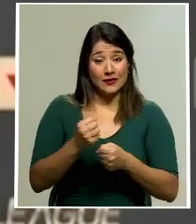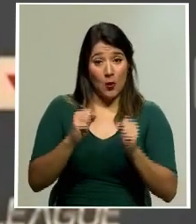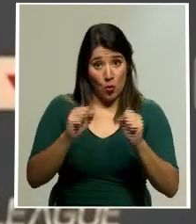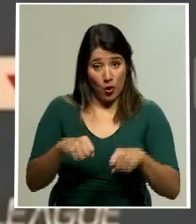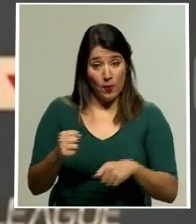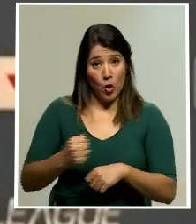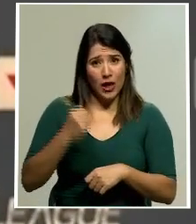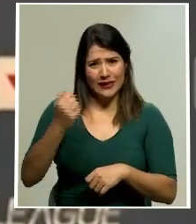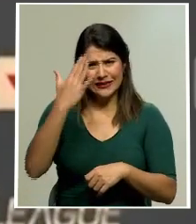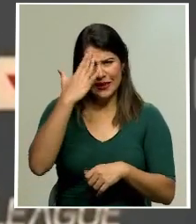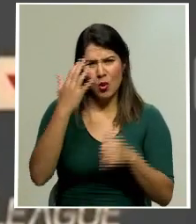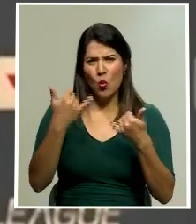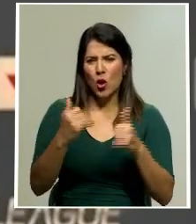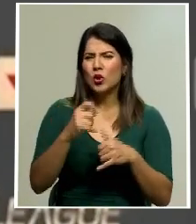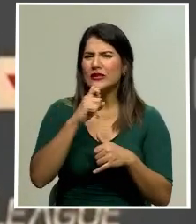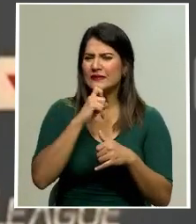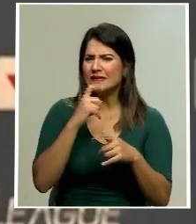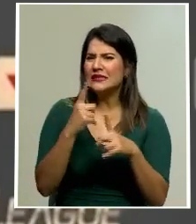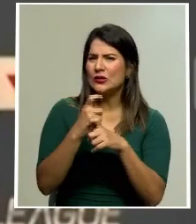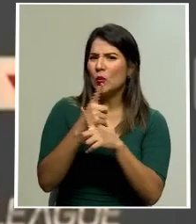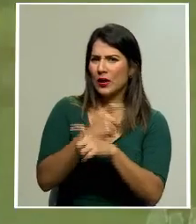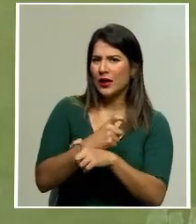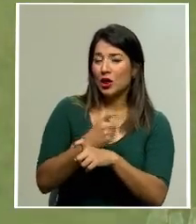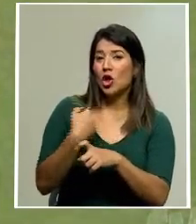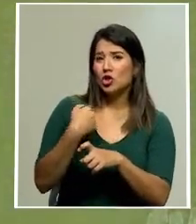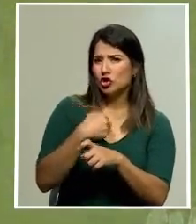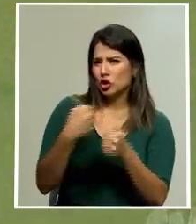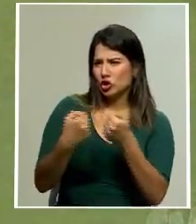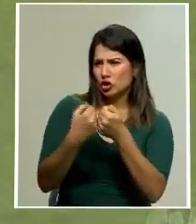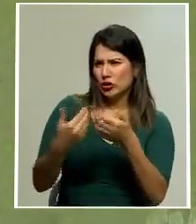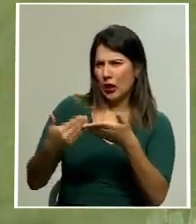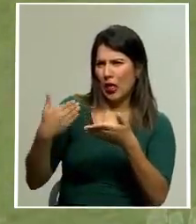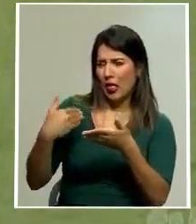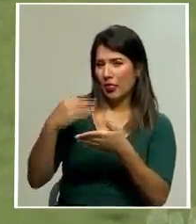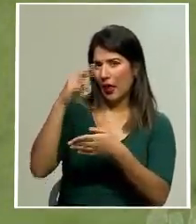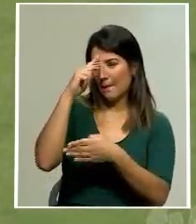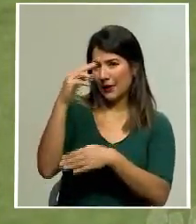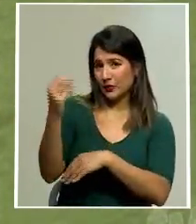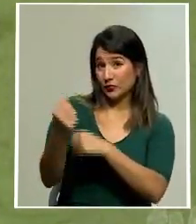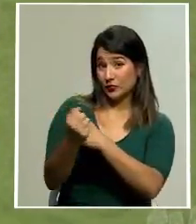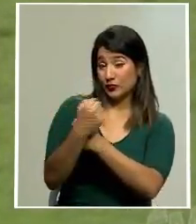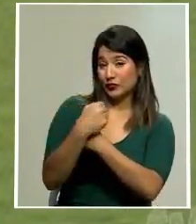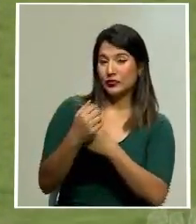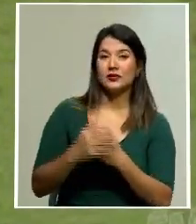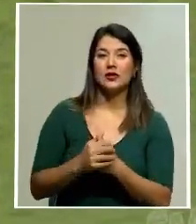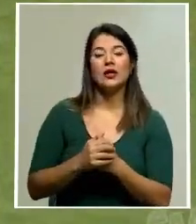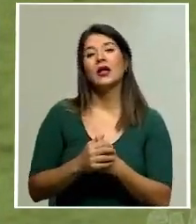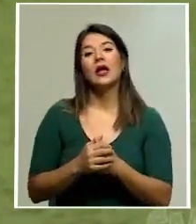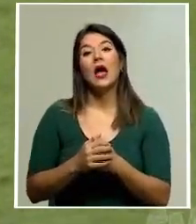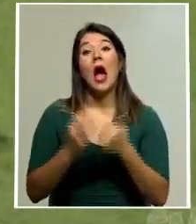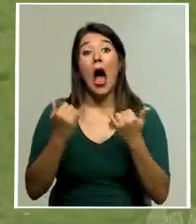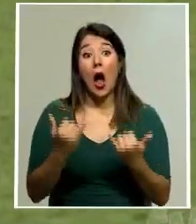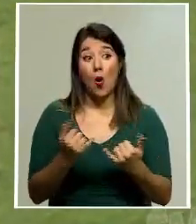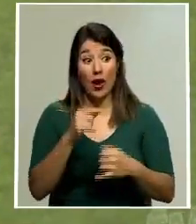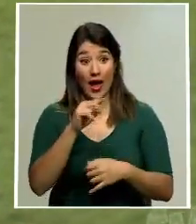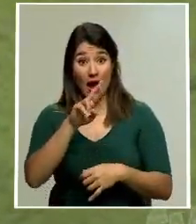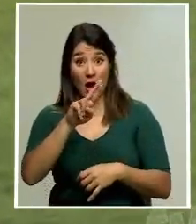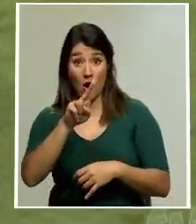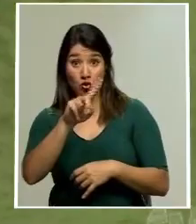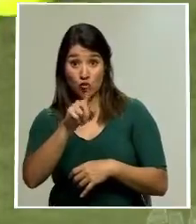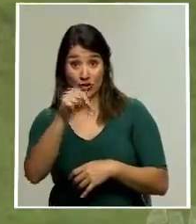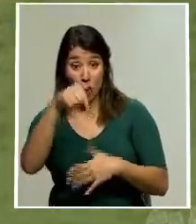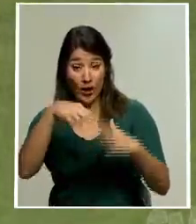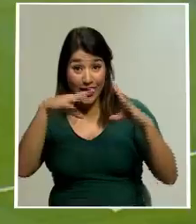que es un partido duro, es un partido complicado, los enfrentamos hace unos meses atrás. El anotador en Italia en Brasil 2014 llegará esta noche a 130 partidos con la